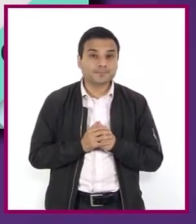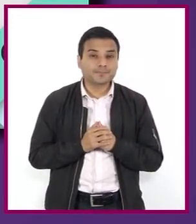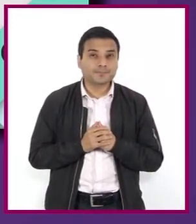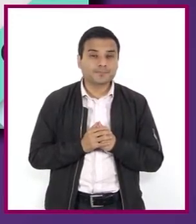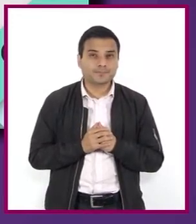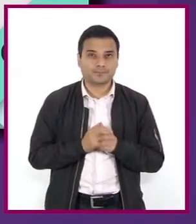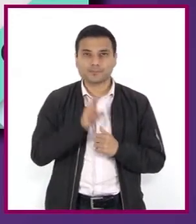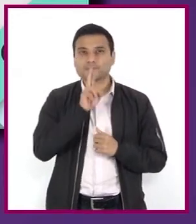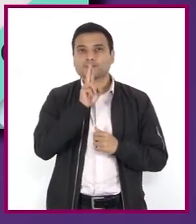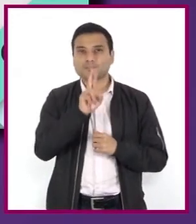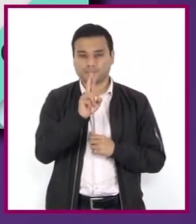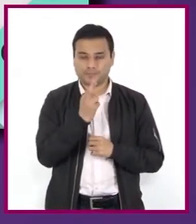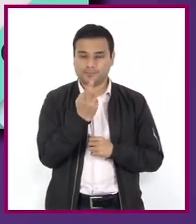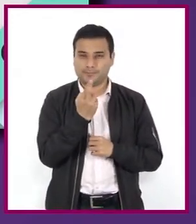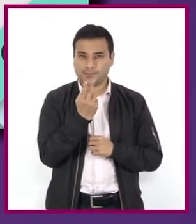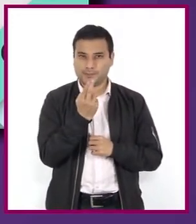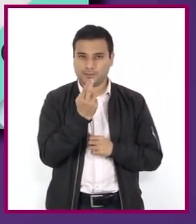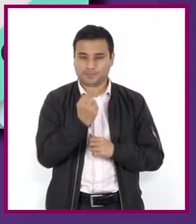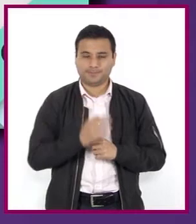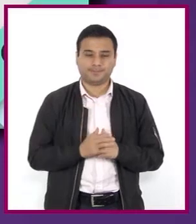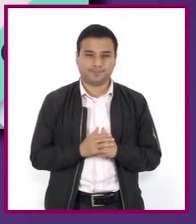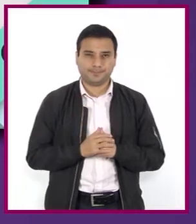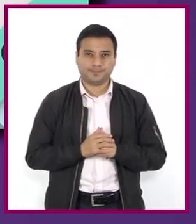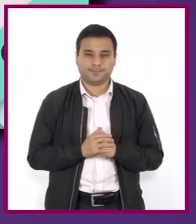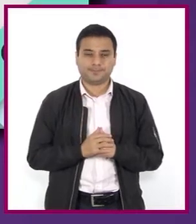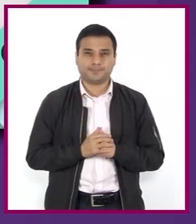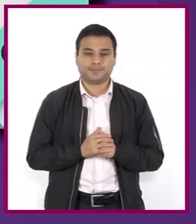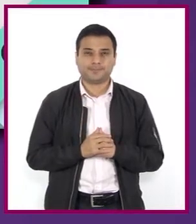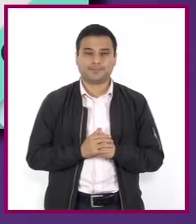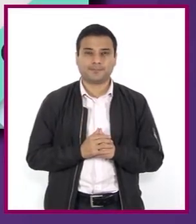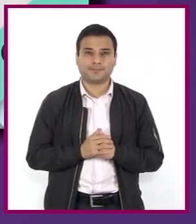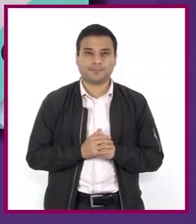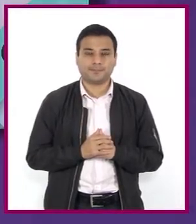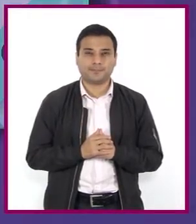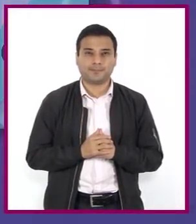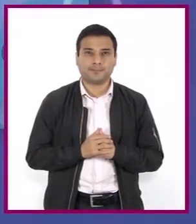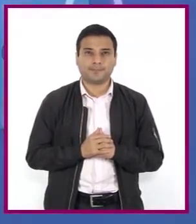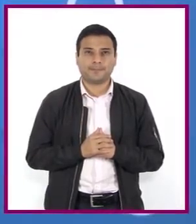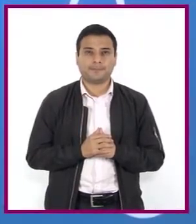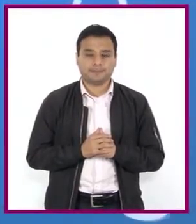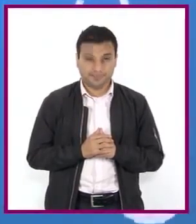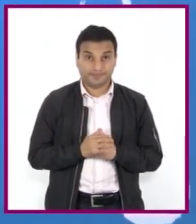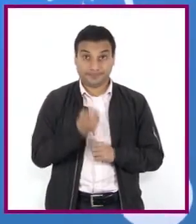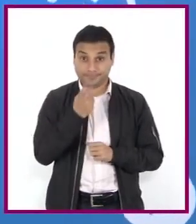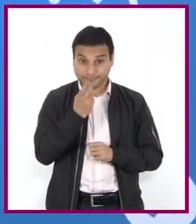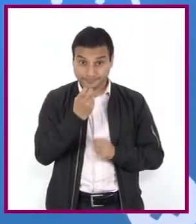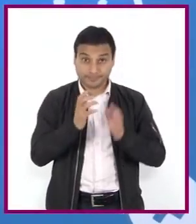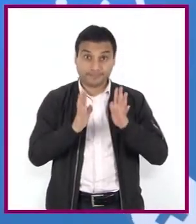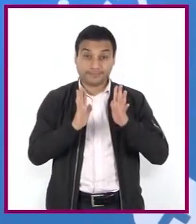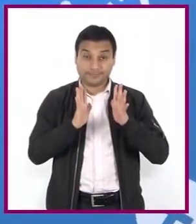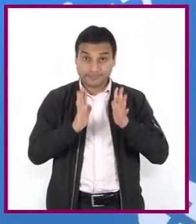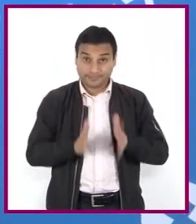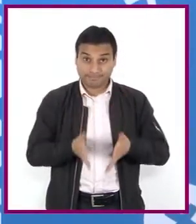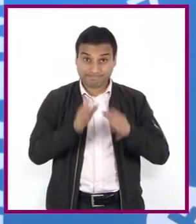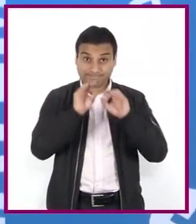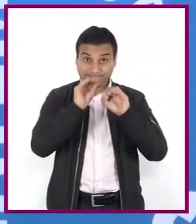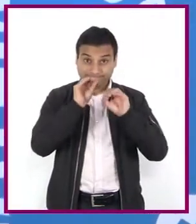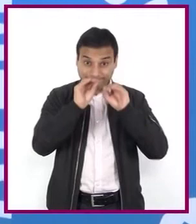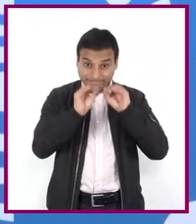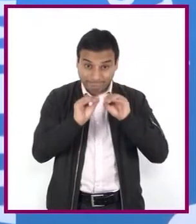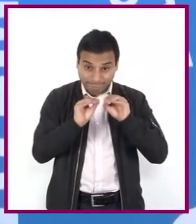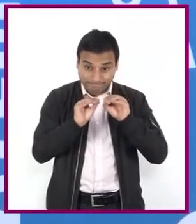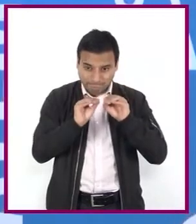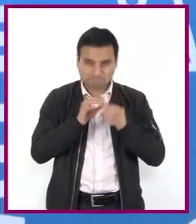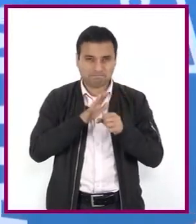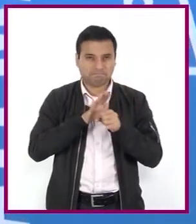cuadrado, obtenemos un valor de 25 para y. De esta forma, obtenemos los valores suficientes